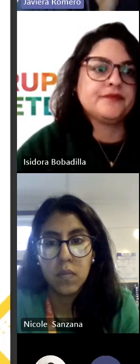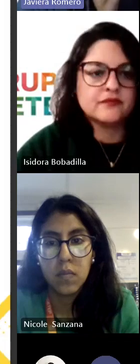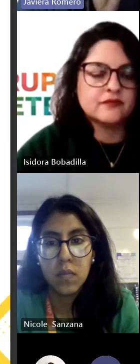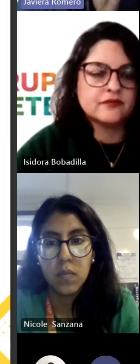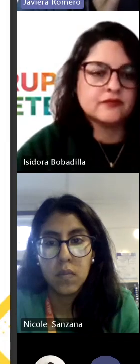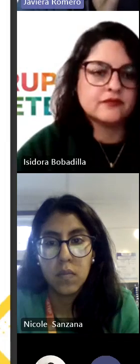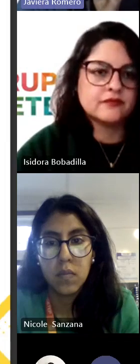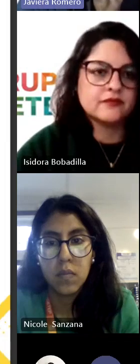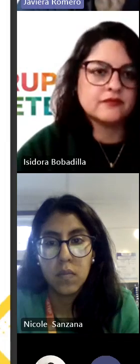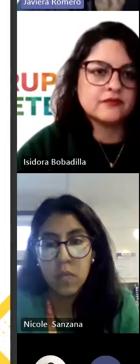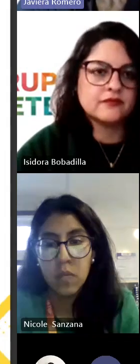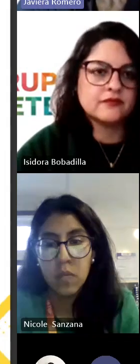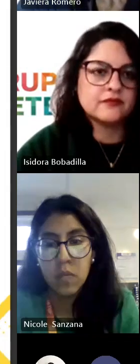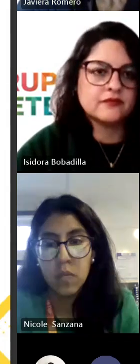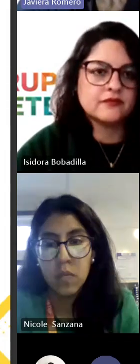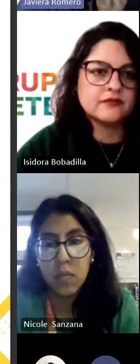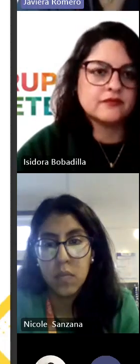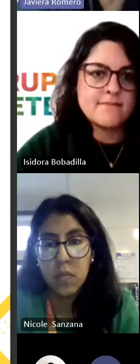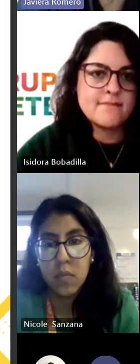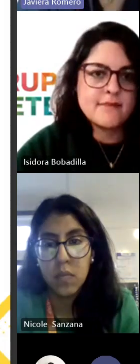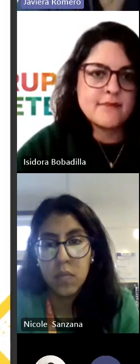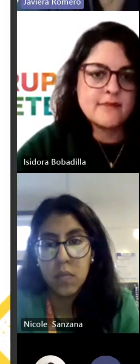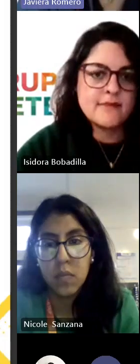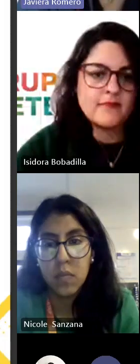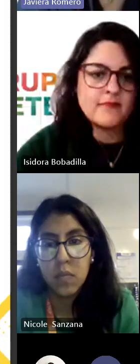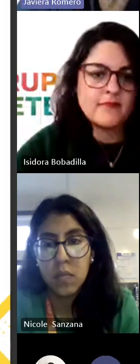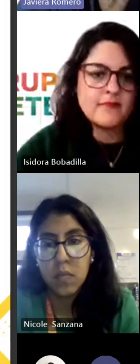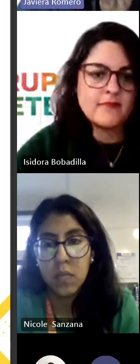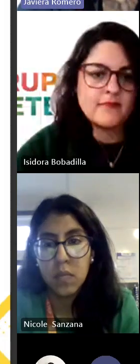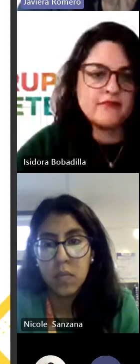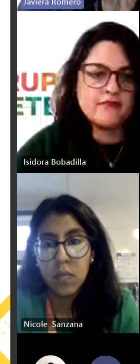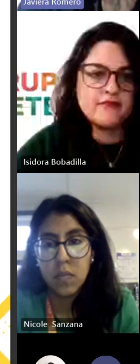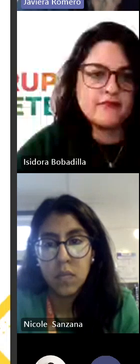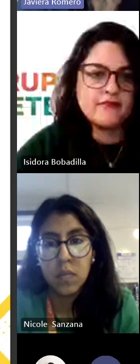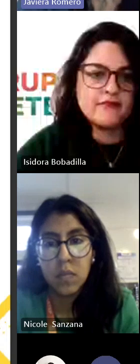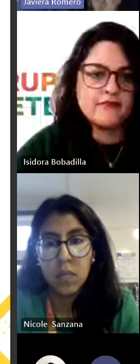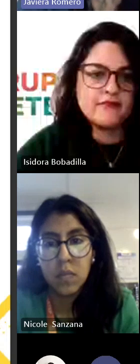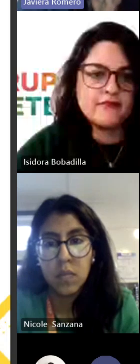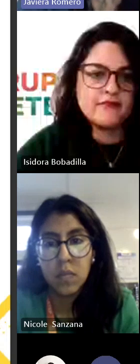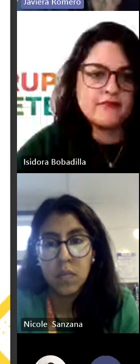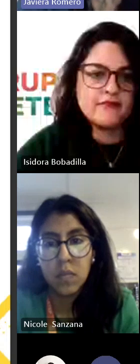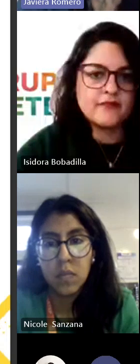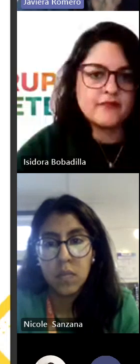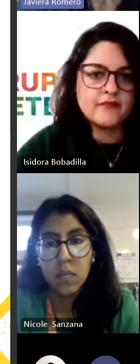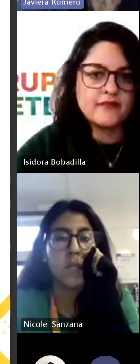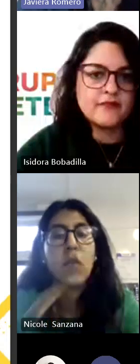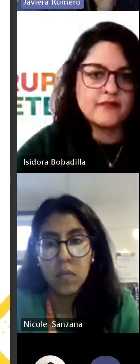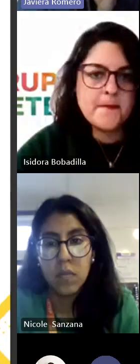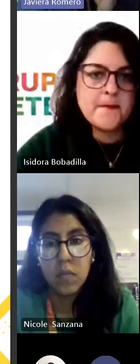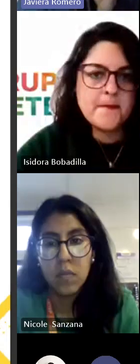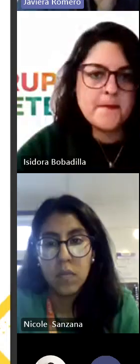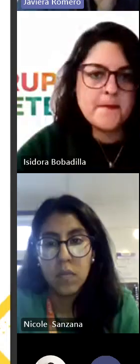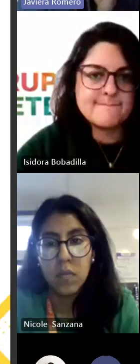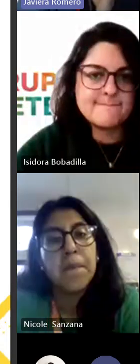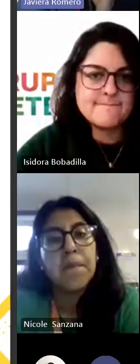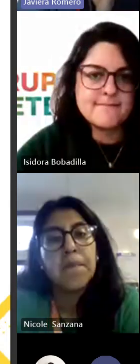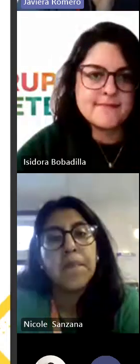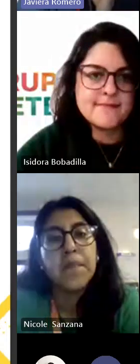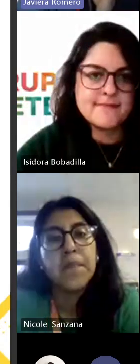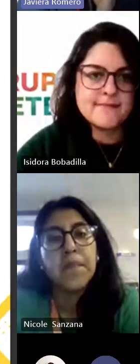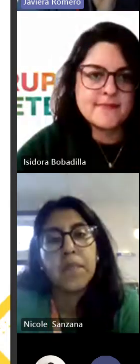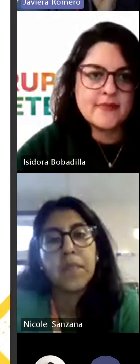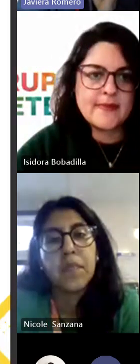dificultades y o estrés escolar por distintos elementos, ¿cierto? Periodos de estrés o presión, donde